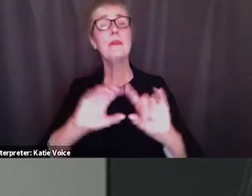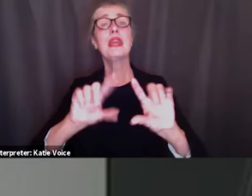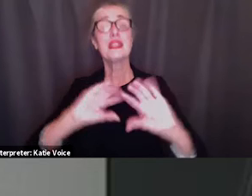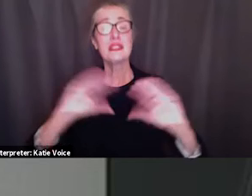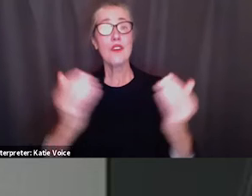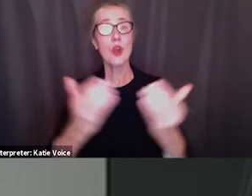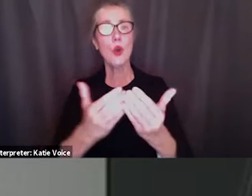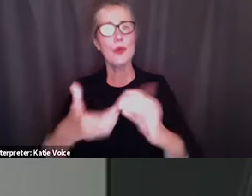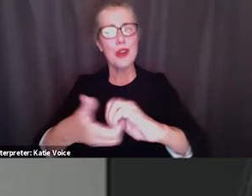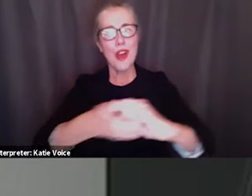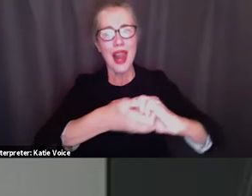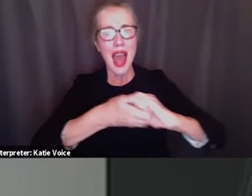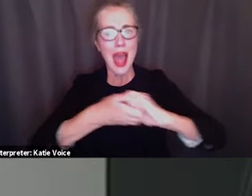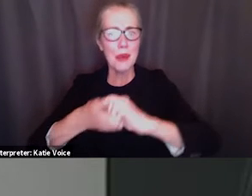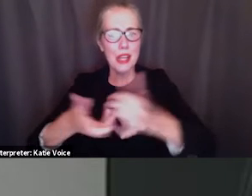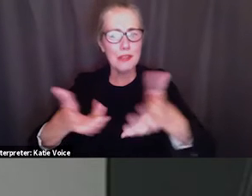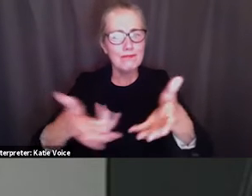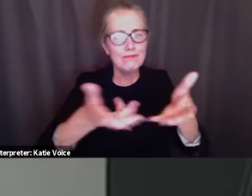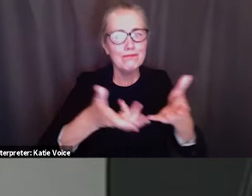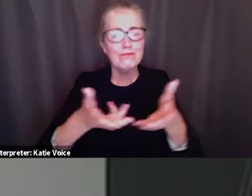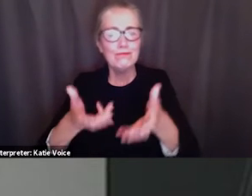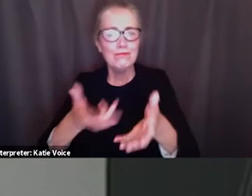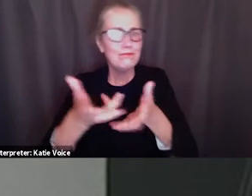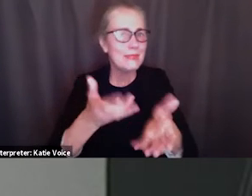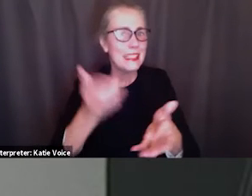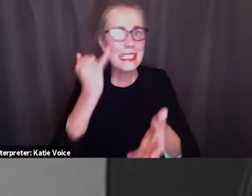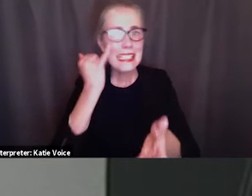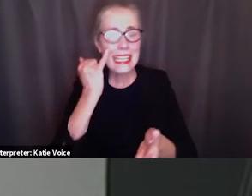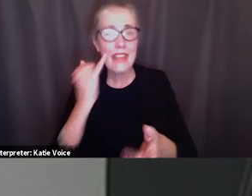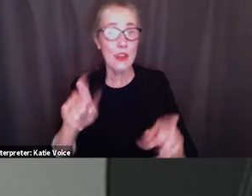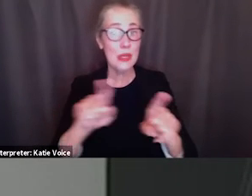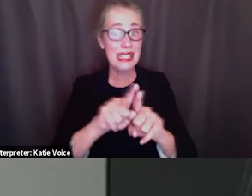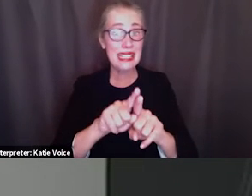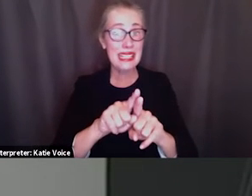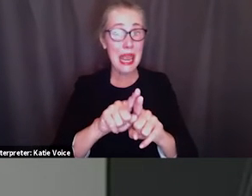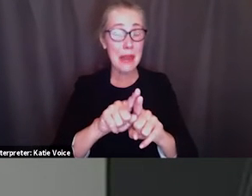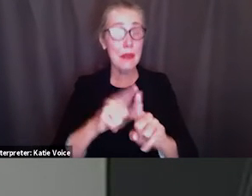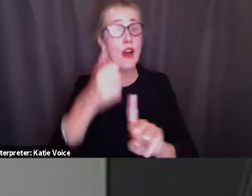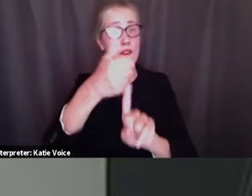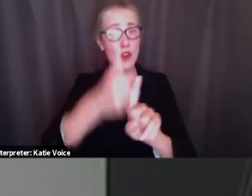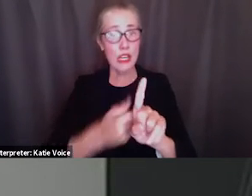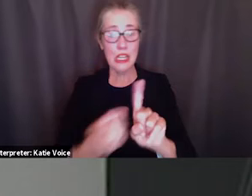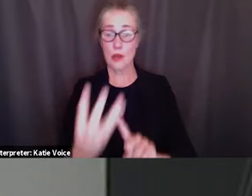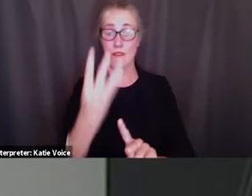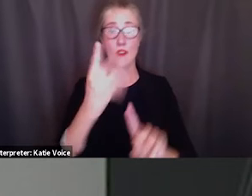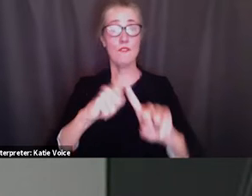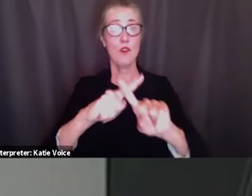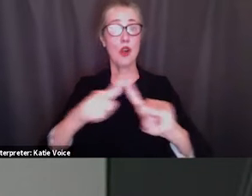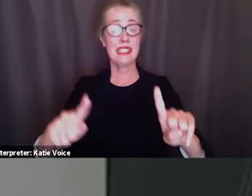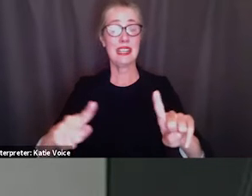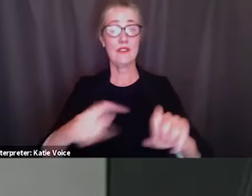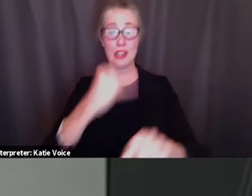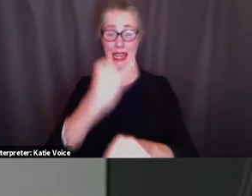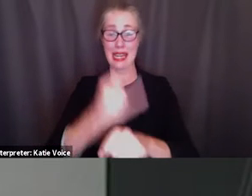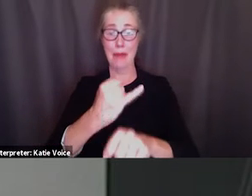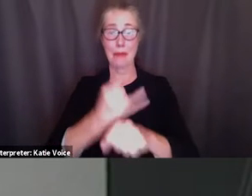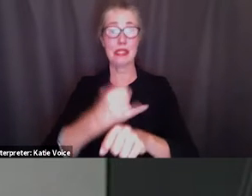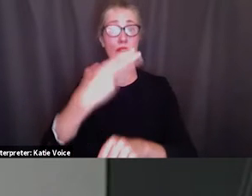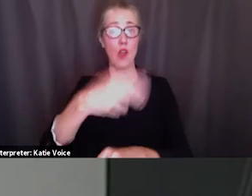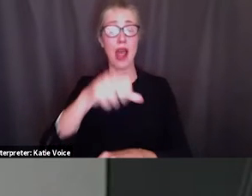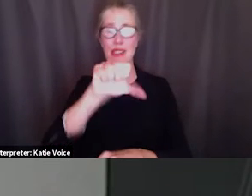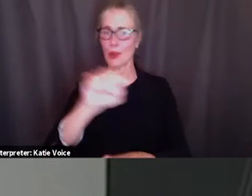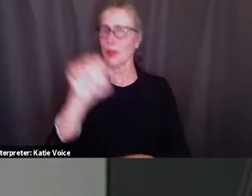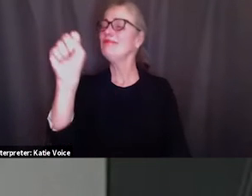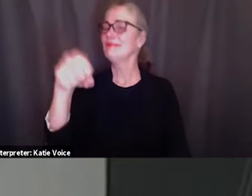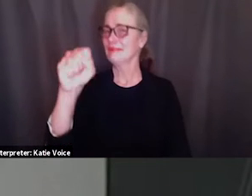pudimos hablar de lo que estaba sucediendo y ver si era lo mismo en las distintas cuatro preparatorias. Y sí, creo que